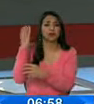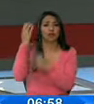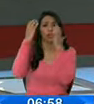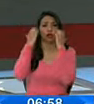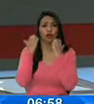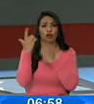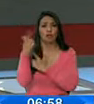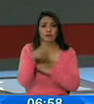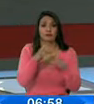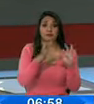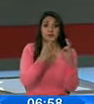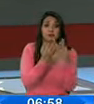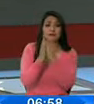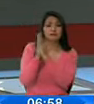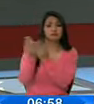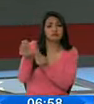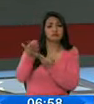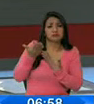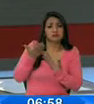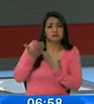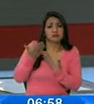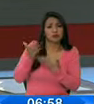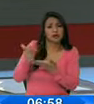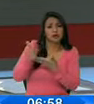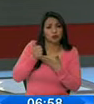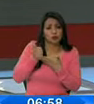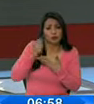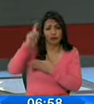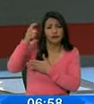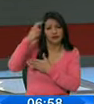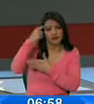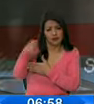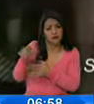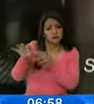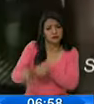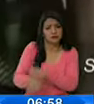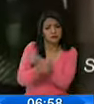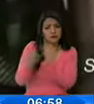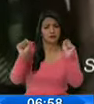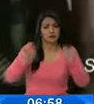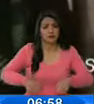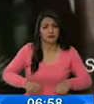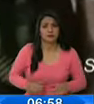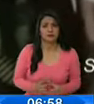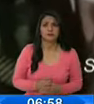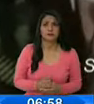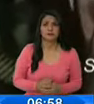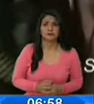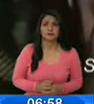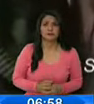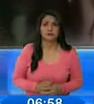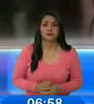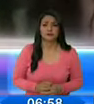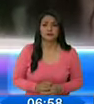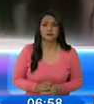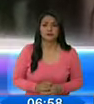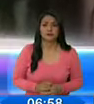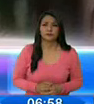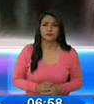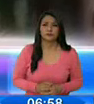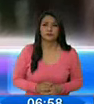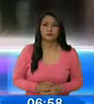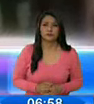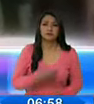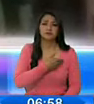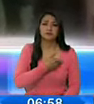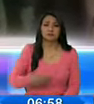al gobierno por información y ayuda para rescatar a sus seres queridos. Veamos. Señor presidente, le dice usted que por favor nos ayude, que